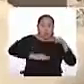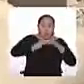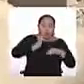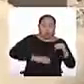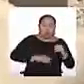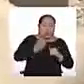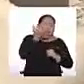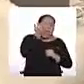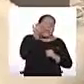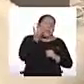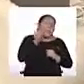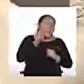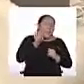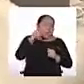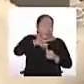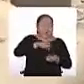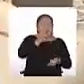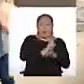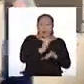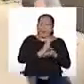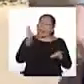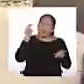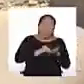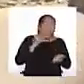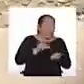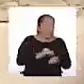de Lima. Alucinen.